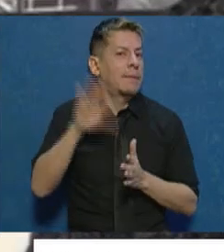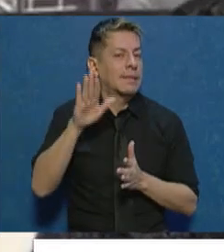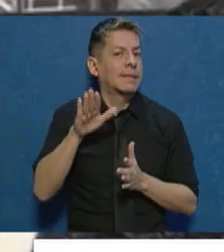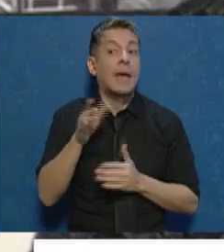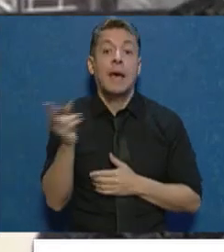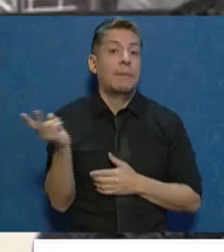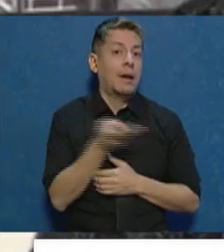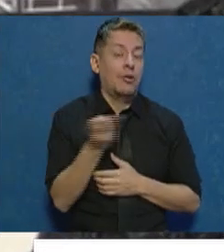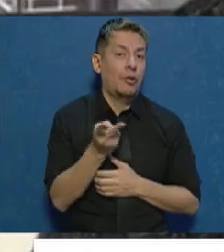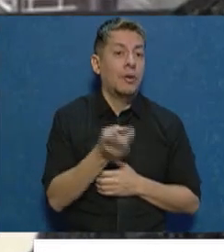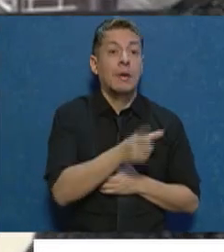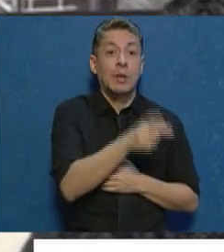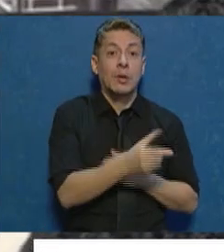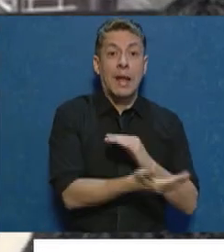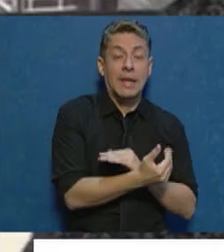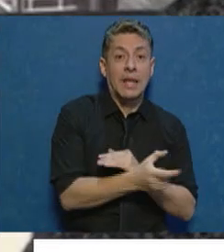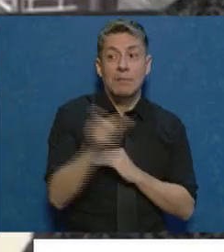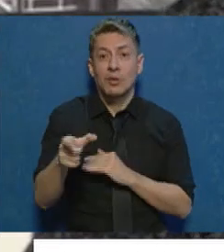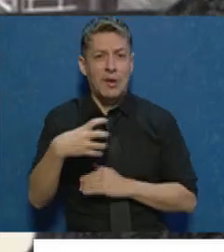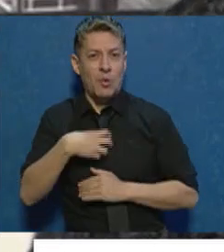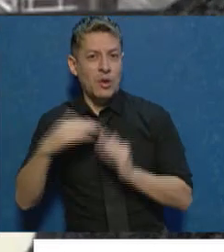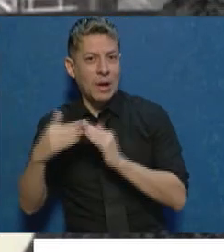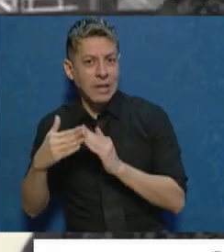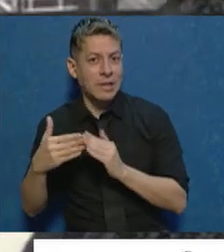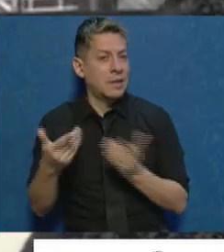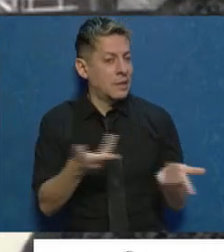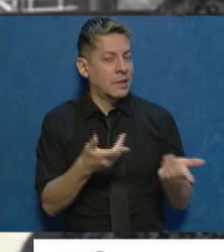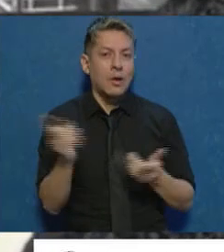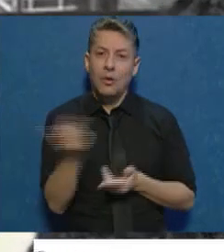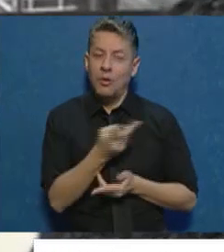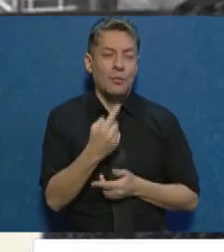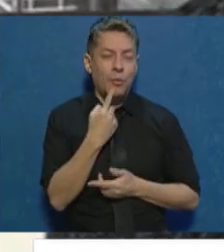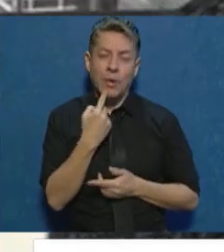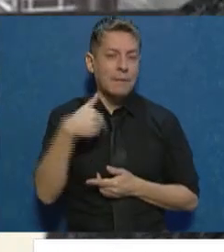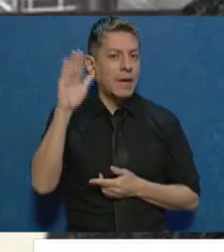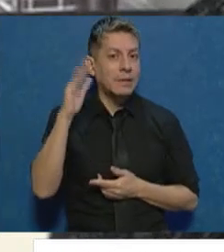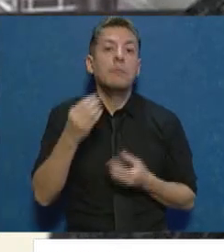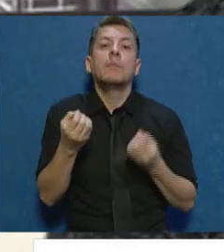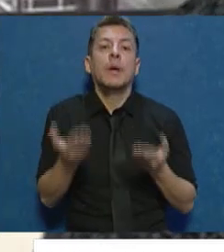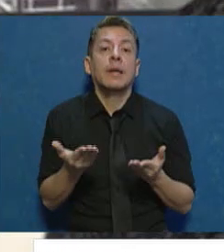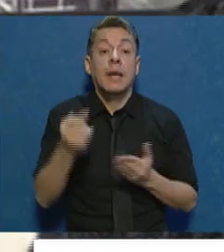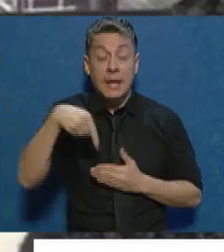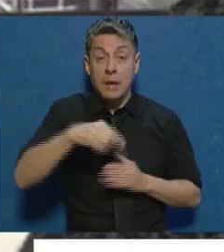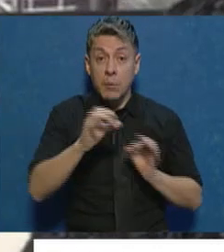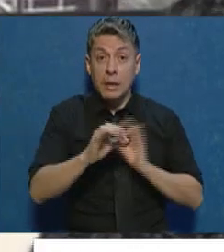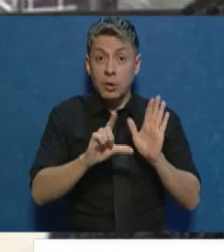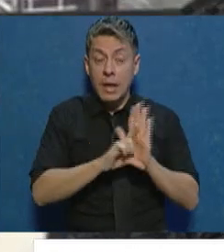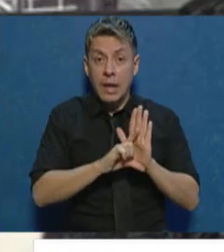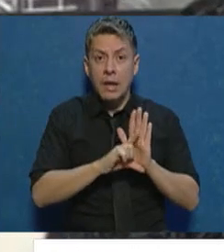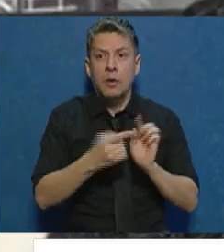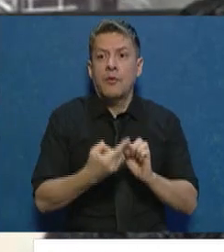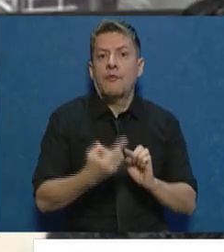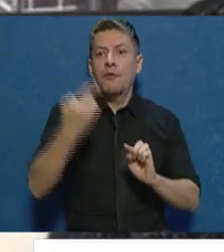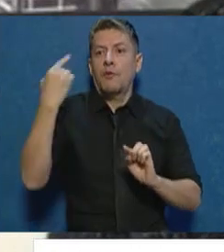tanto a locadores como locatarios, por una simple razón, porque a partir de ahora con este proyecto volvemos al sistema